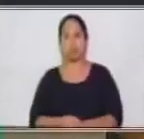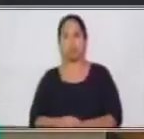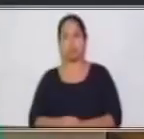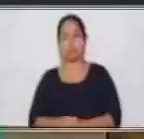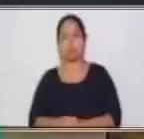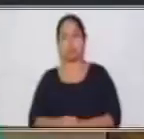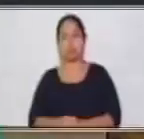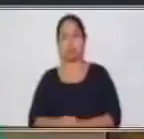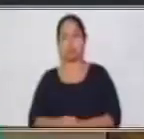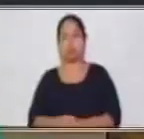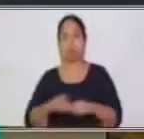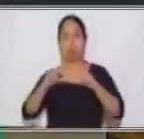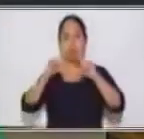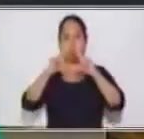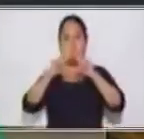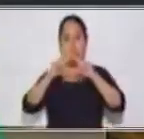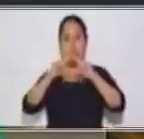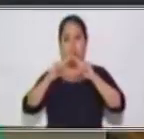en un triángulo rectángulo,